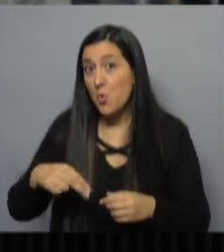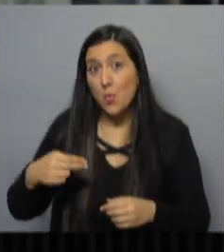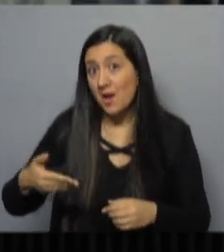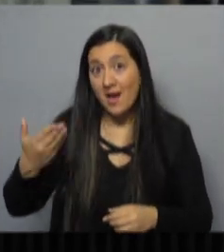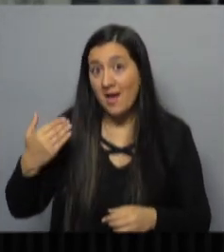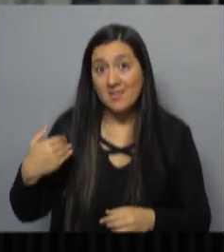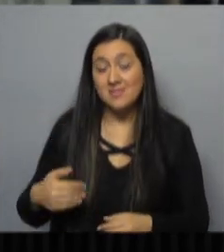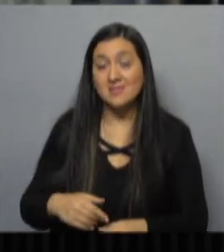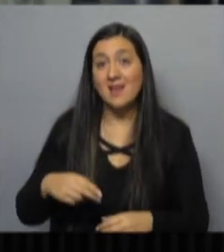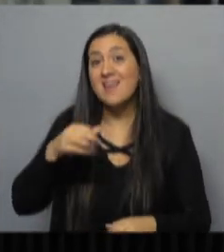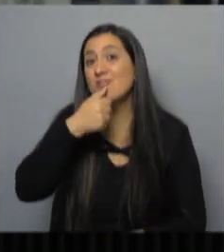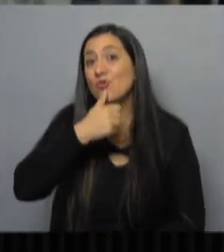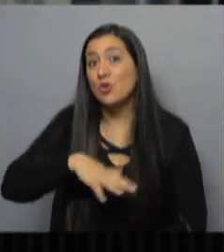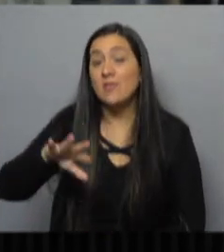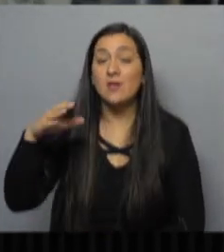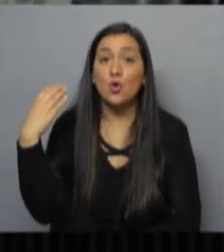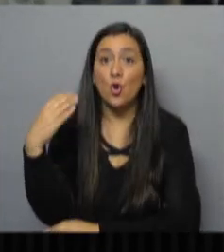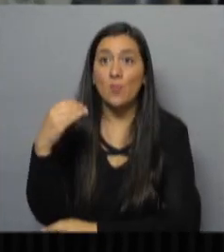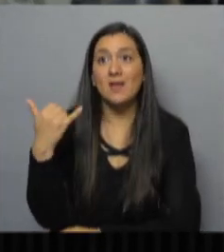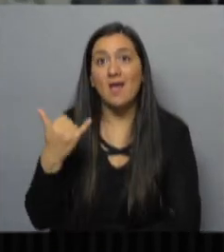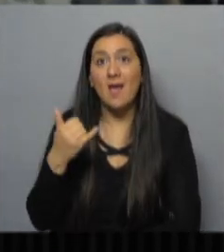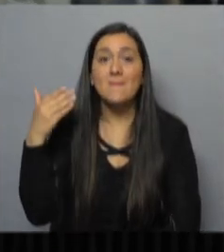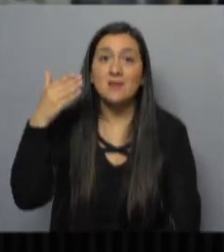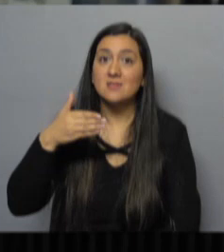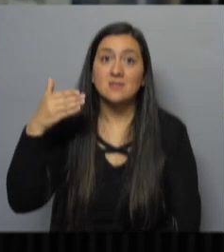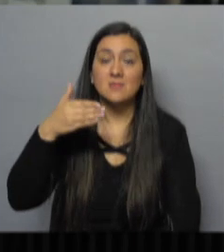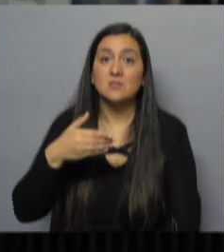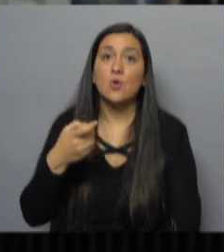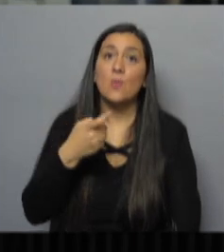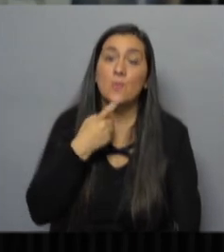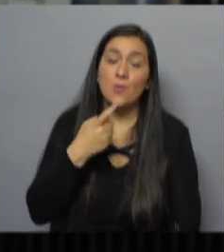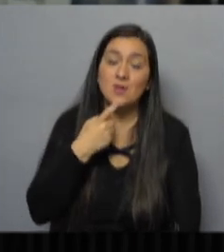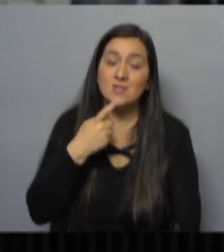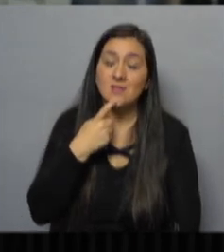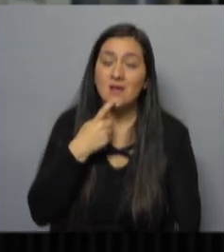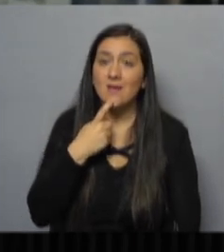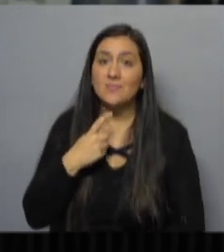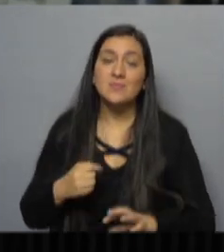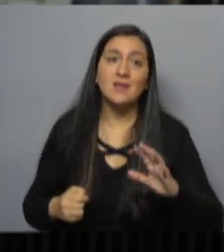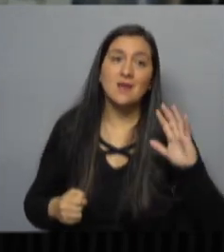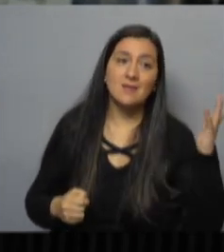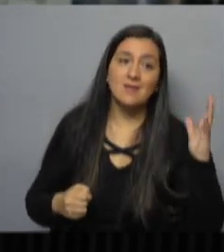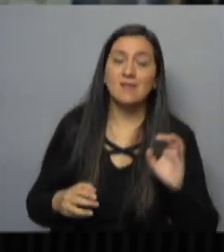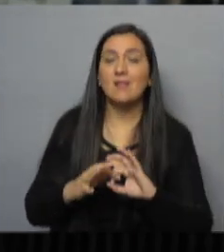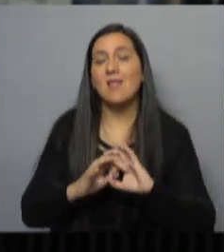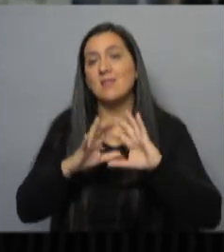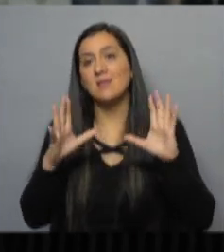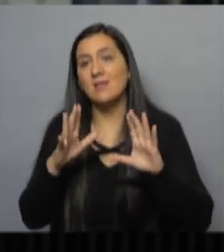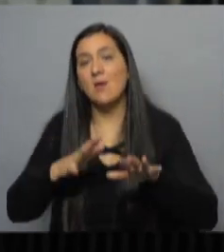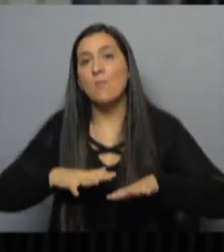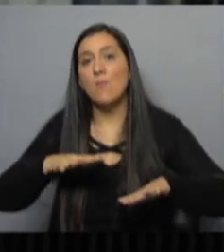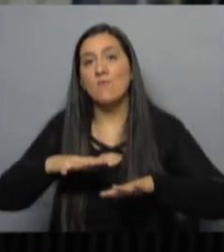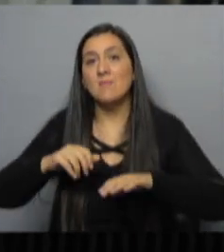en la historia de Colombia, que tiene participación del espectro político del centro, la izquierda, el liberalismo,